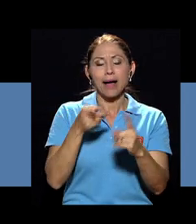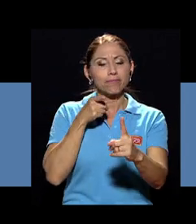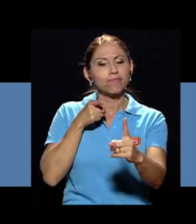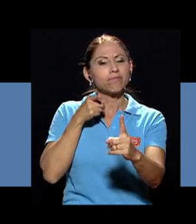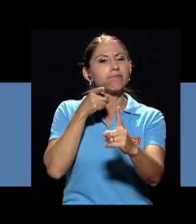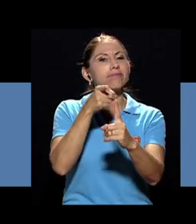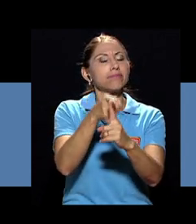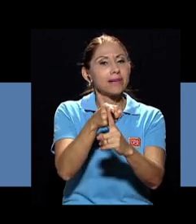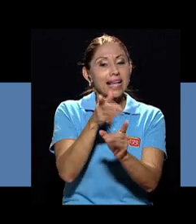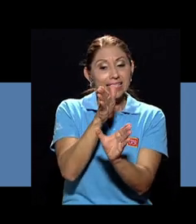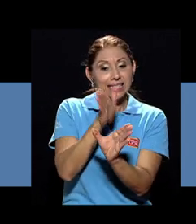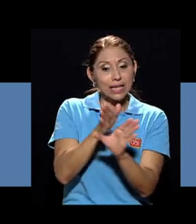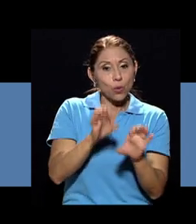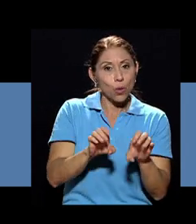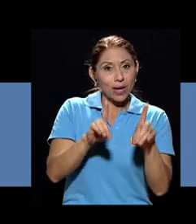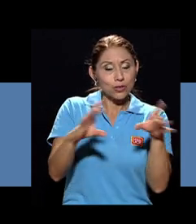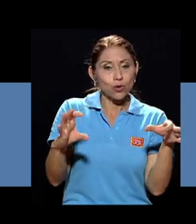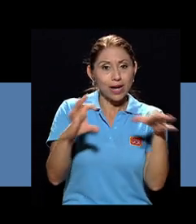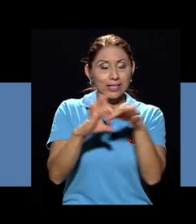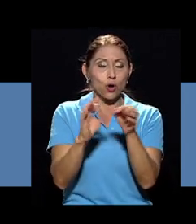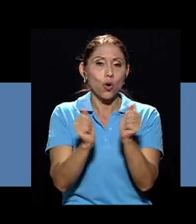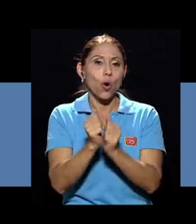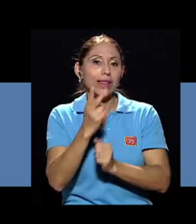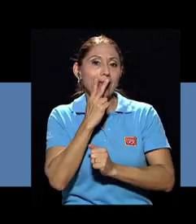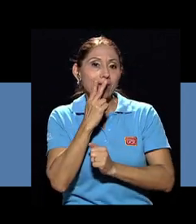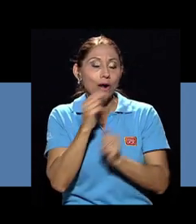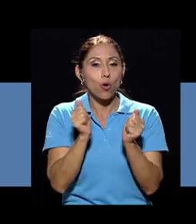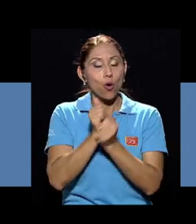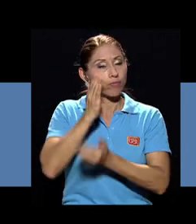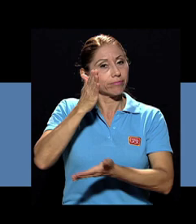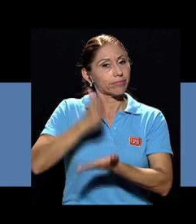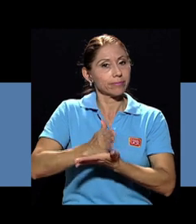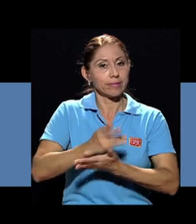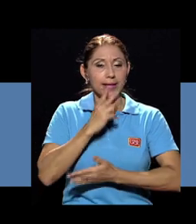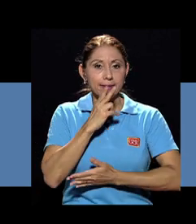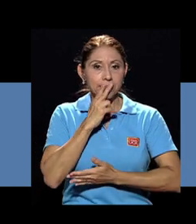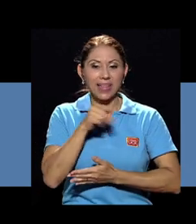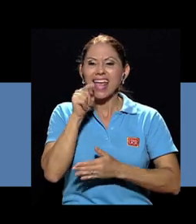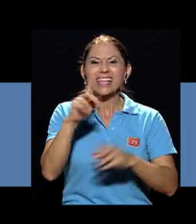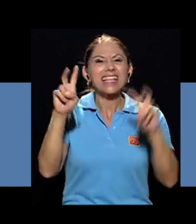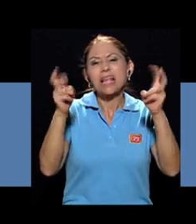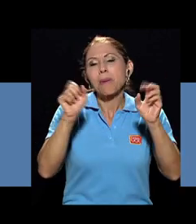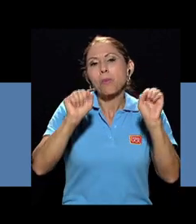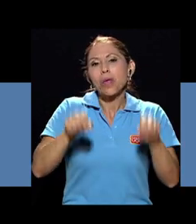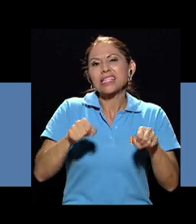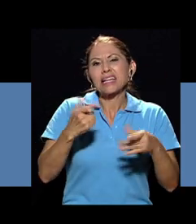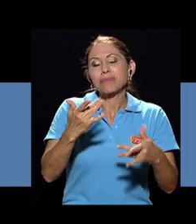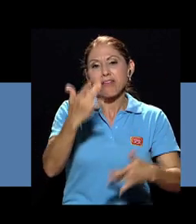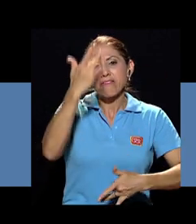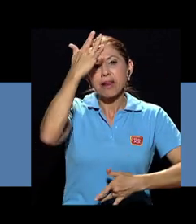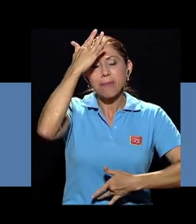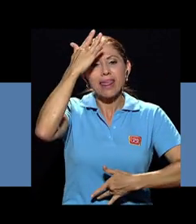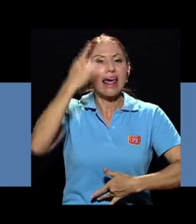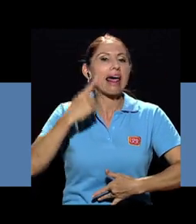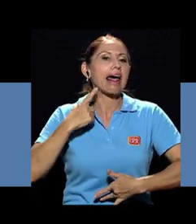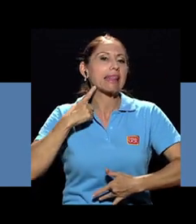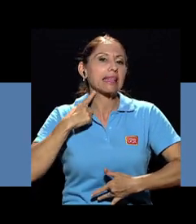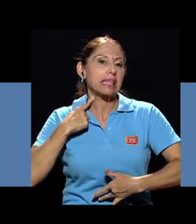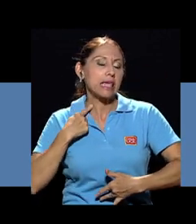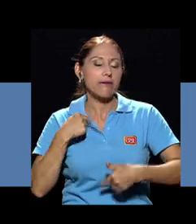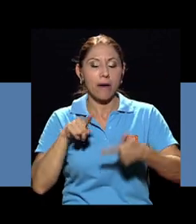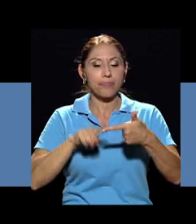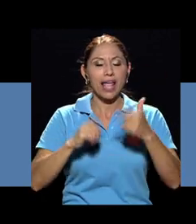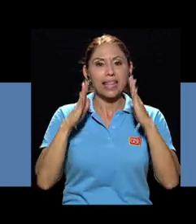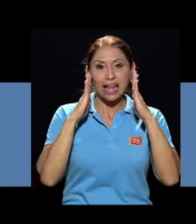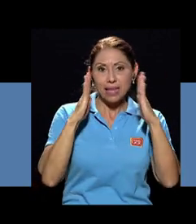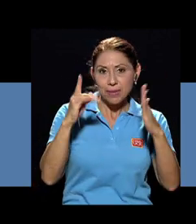la psicoeducación con relación al tabaco y a la cesación. Ese tema puede ser enfermedad adictiva, puede ser tratamiento para